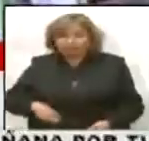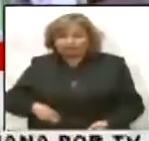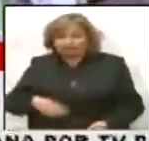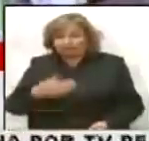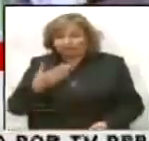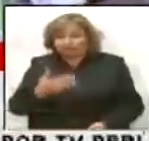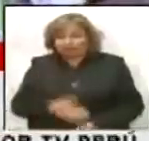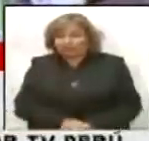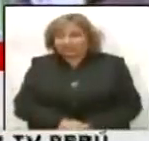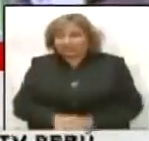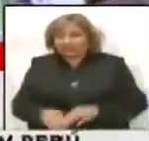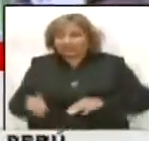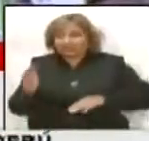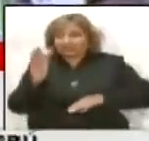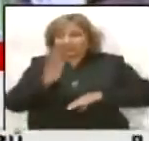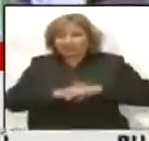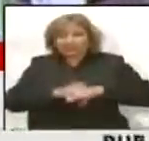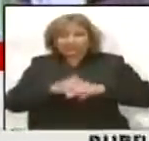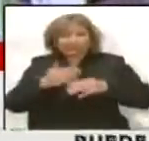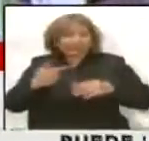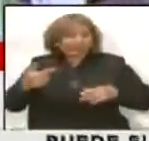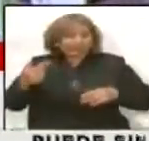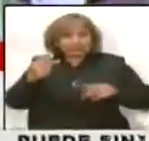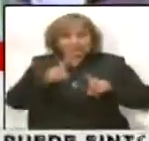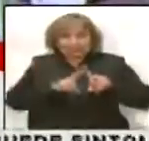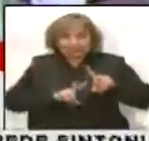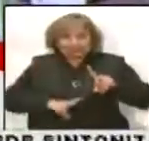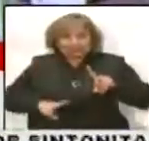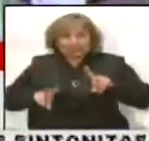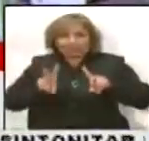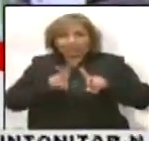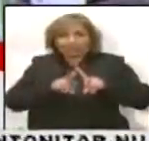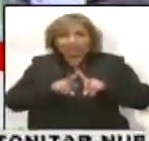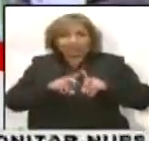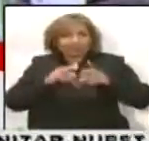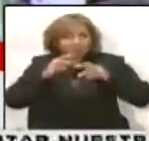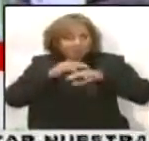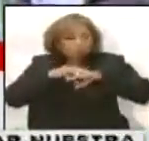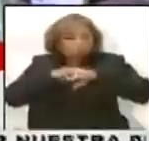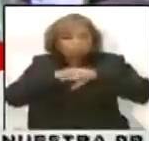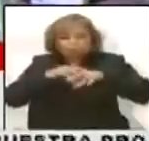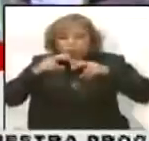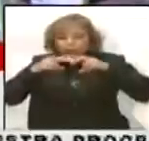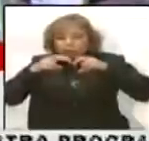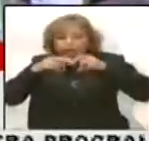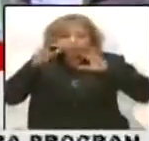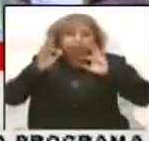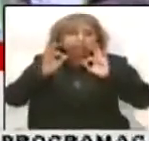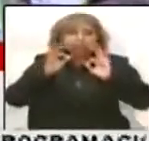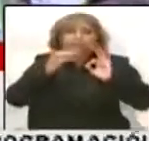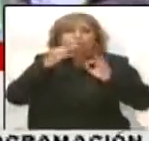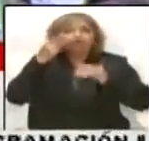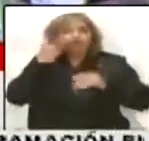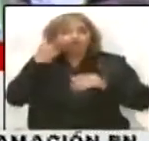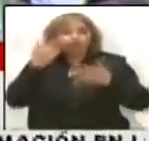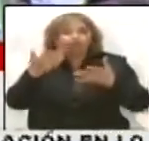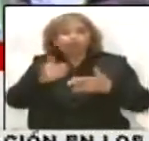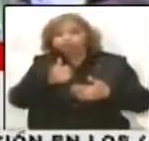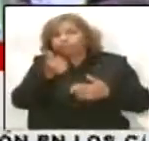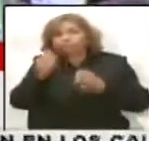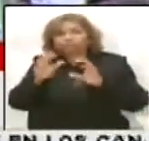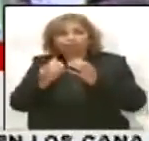es sobre si acá estamos haciendo una valoración, casi un análisis, ¿no es cierto?, de este hecho, conocer la versión de la otra parte.